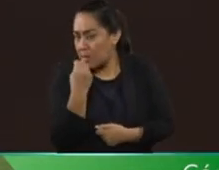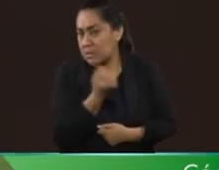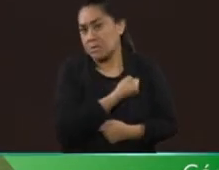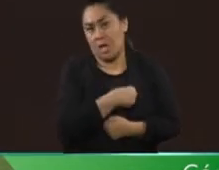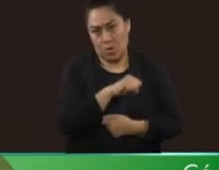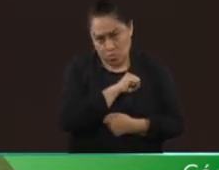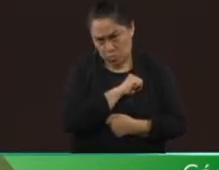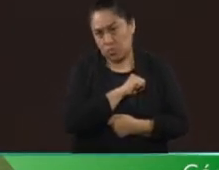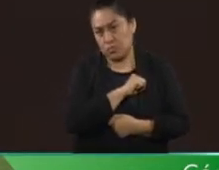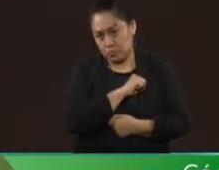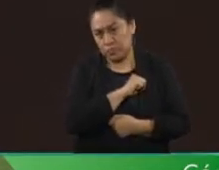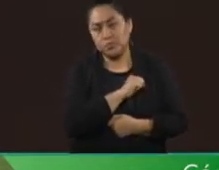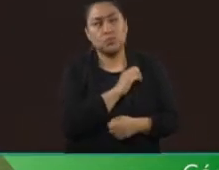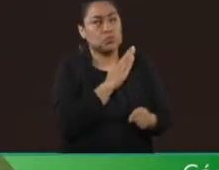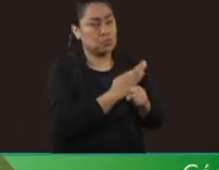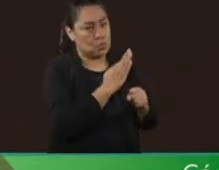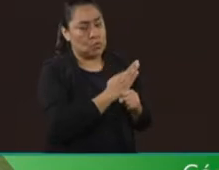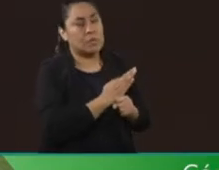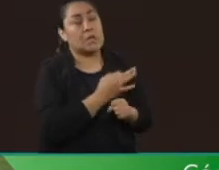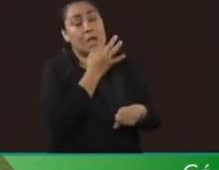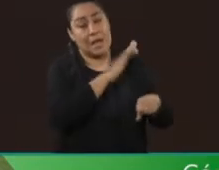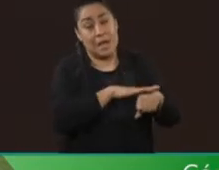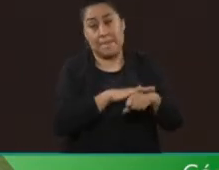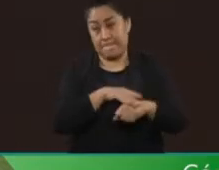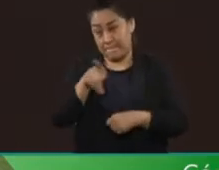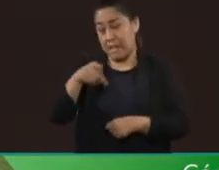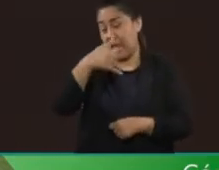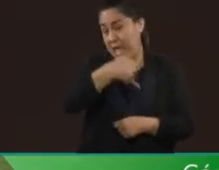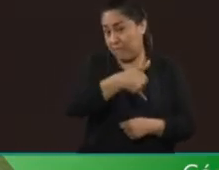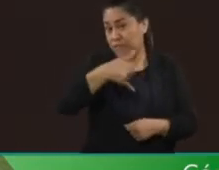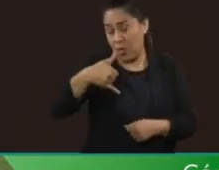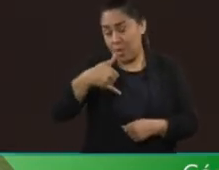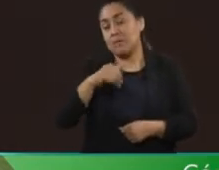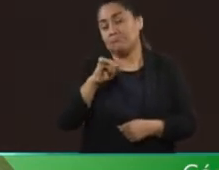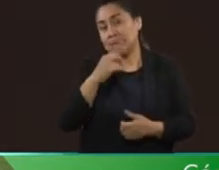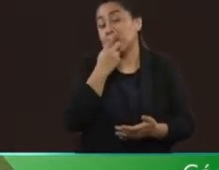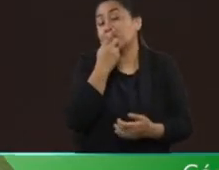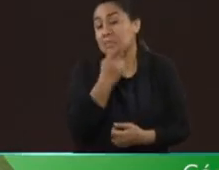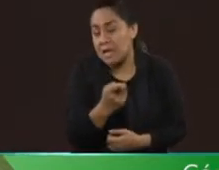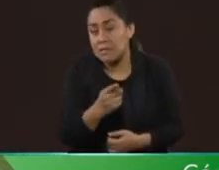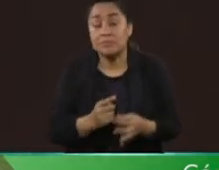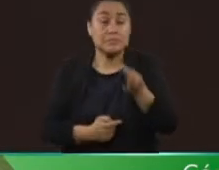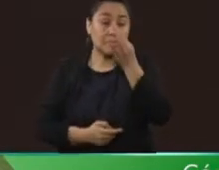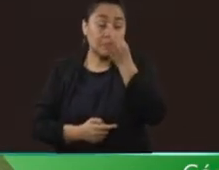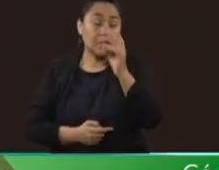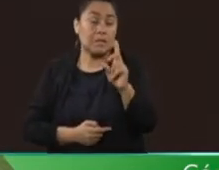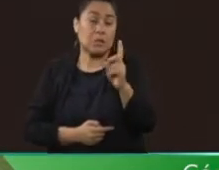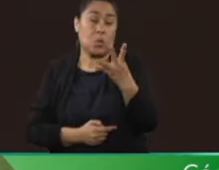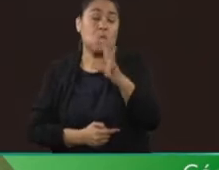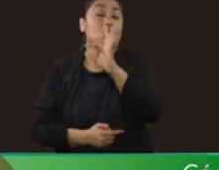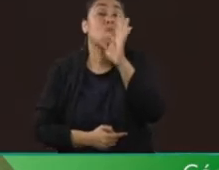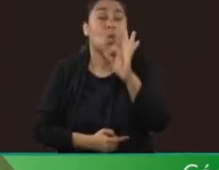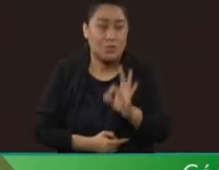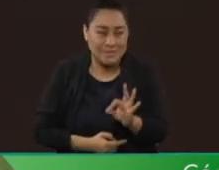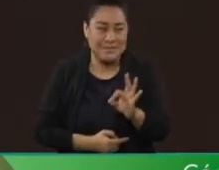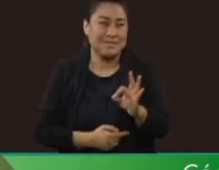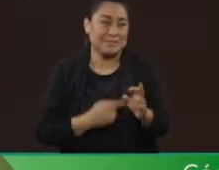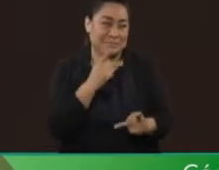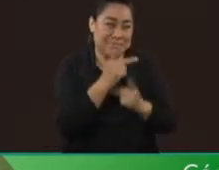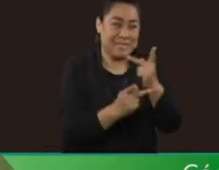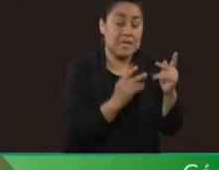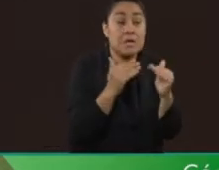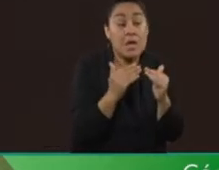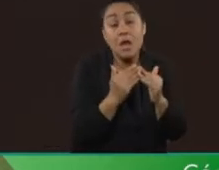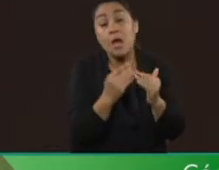termino presidenta el infonavid reconoce en sus cifras que solo 34 de los créditos se